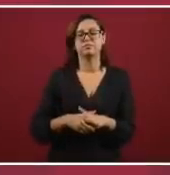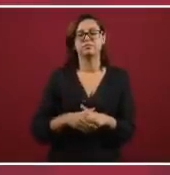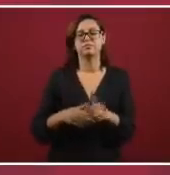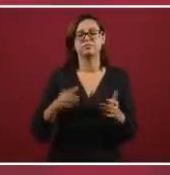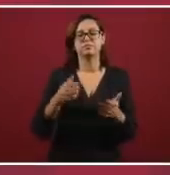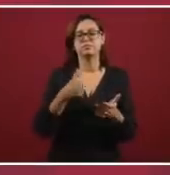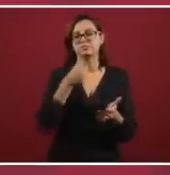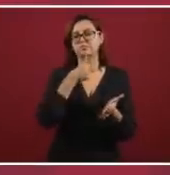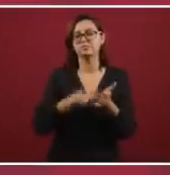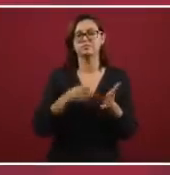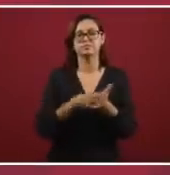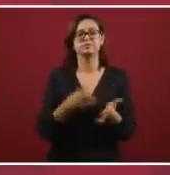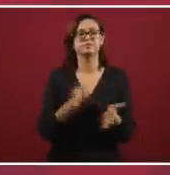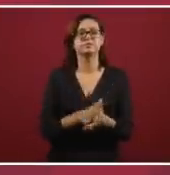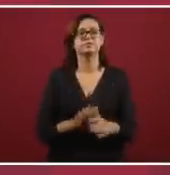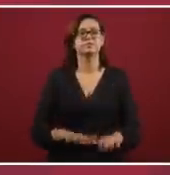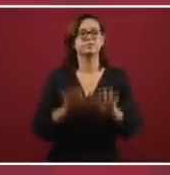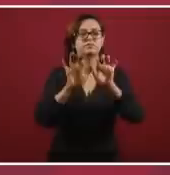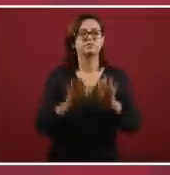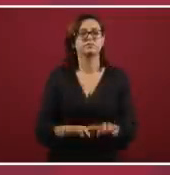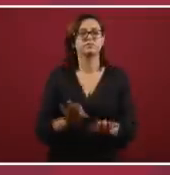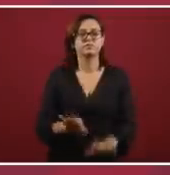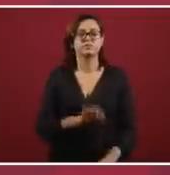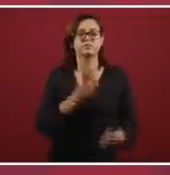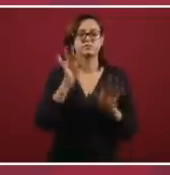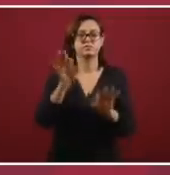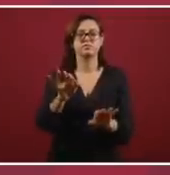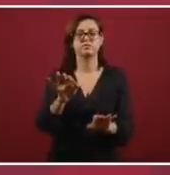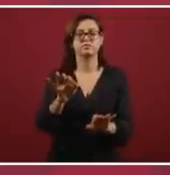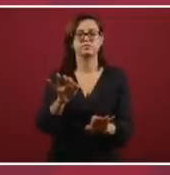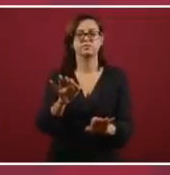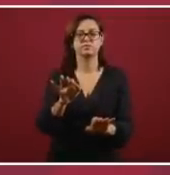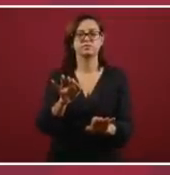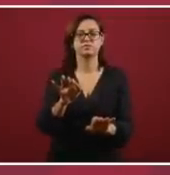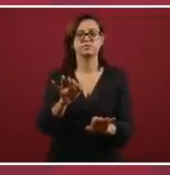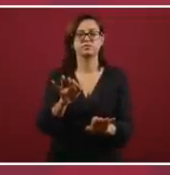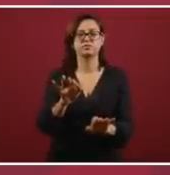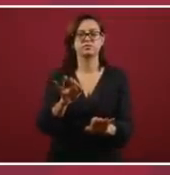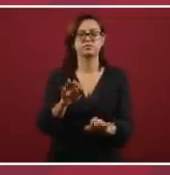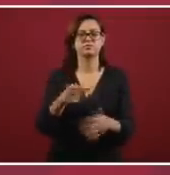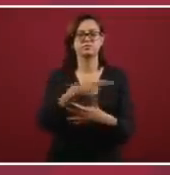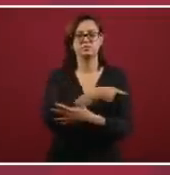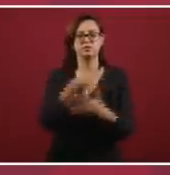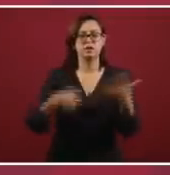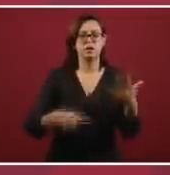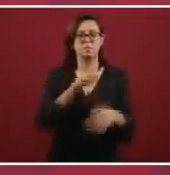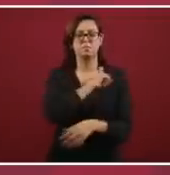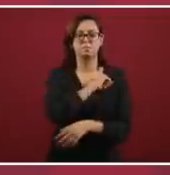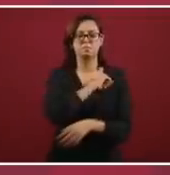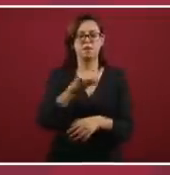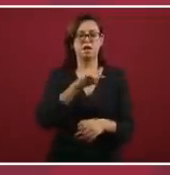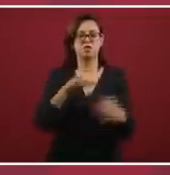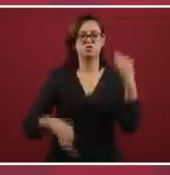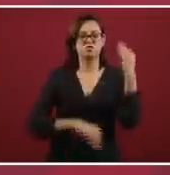emite un escrito para exonerar de todos los delitos